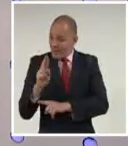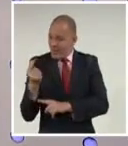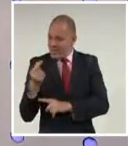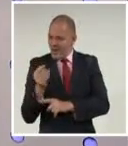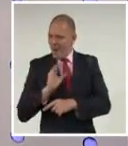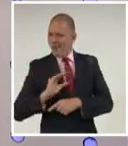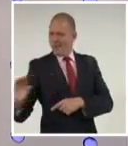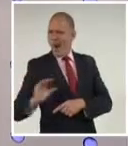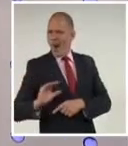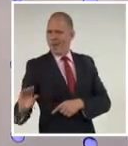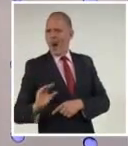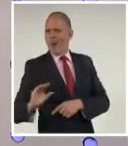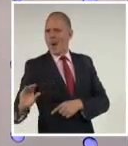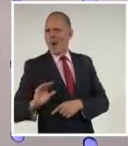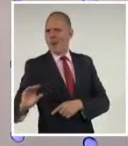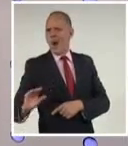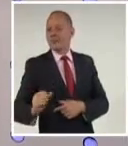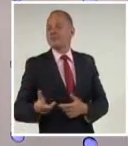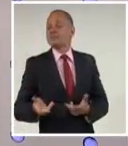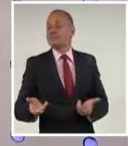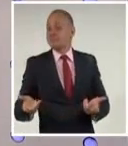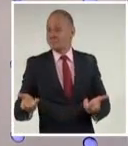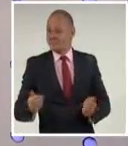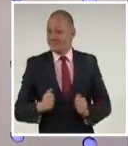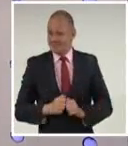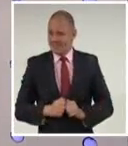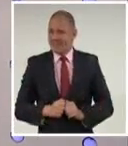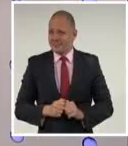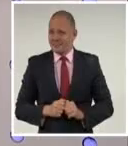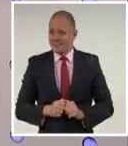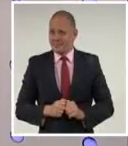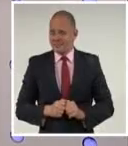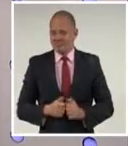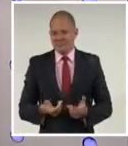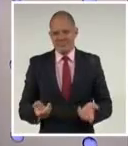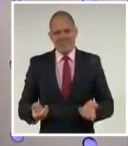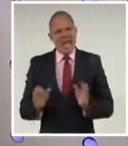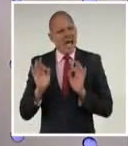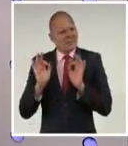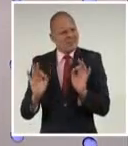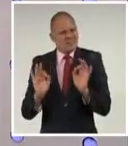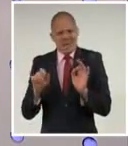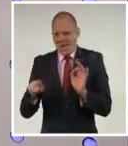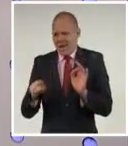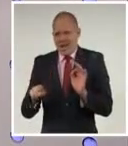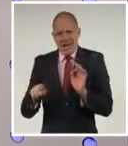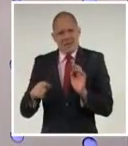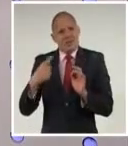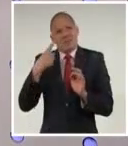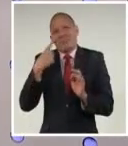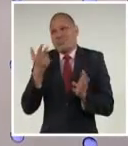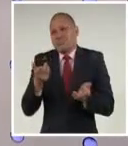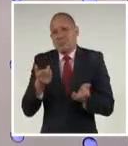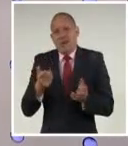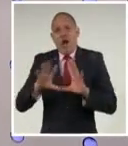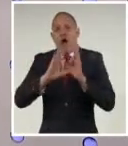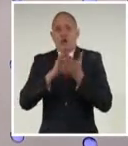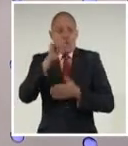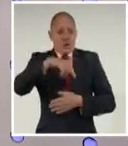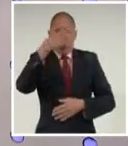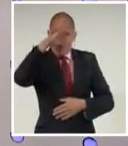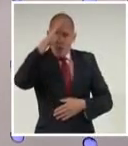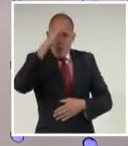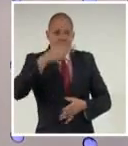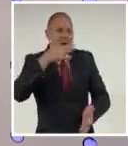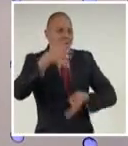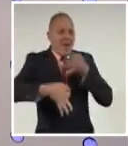de asalariados de un cambio que no llegó. Y la narrativa contada a coro. Todo lo que pasa aquí no tiene nada que ver con